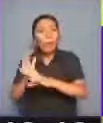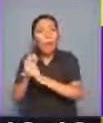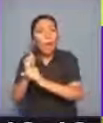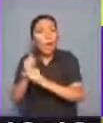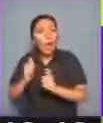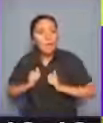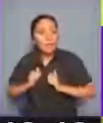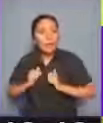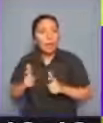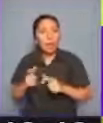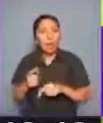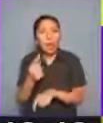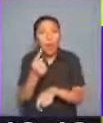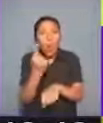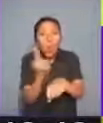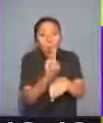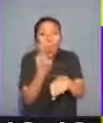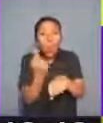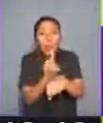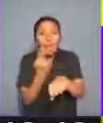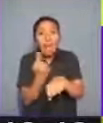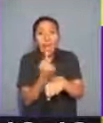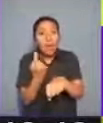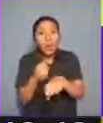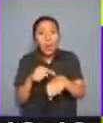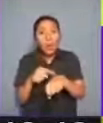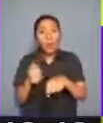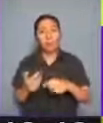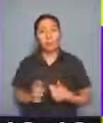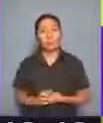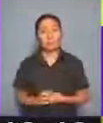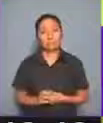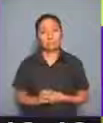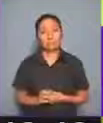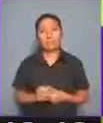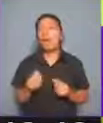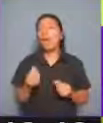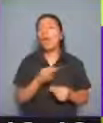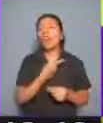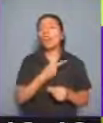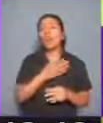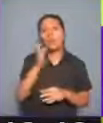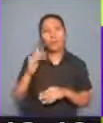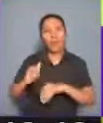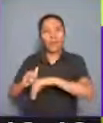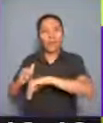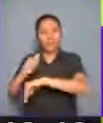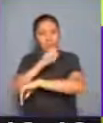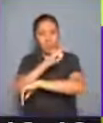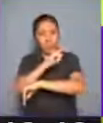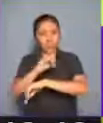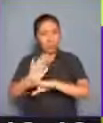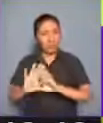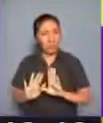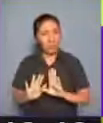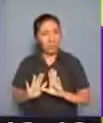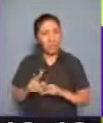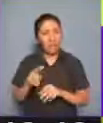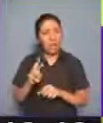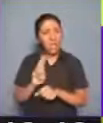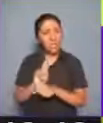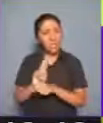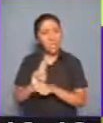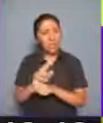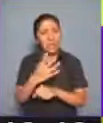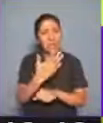Ah hace una hora hace una hora usted Hacia dónde se dirige a alto comedero alto comedero el cobra